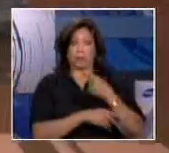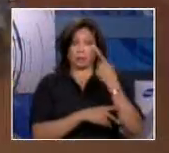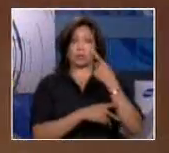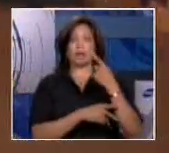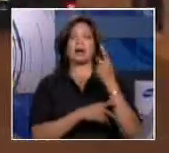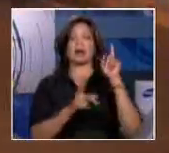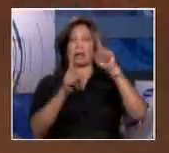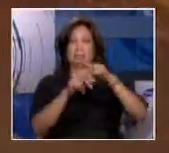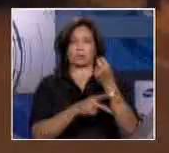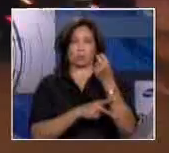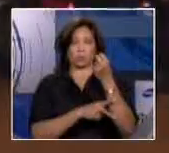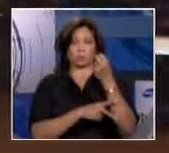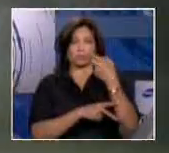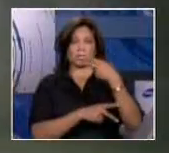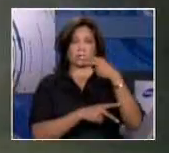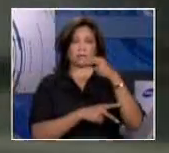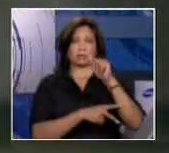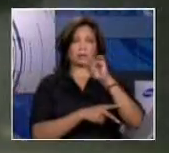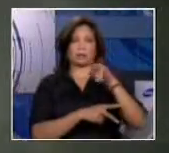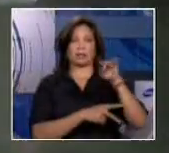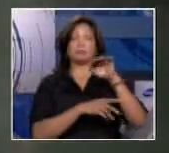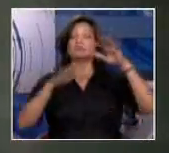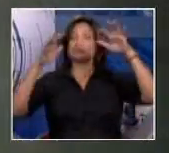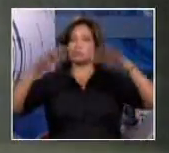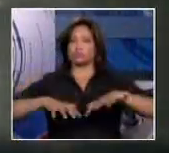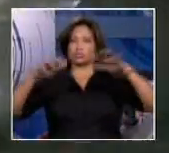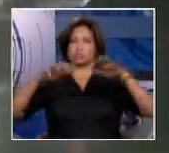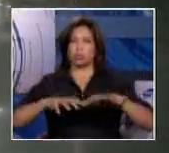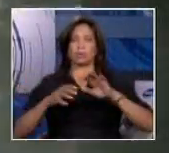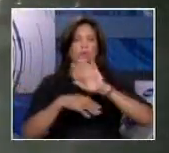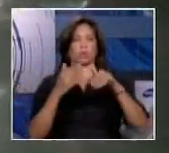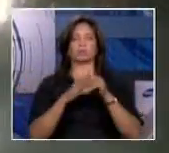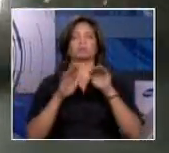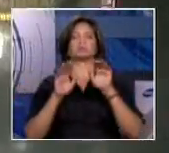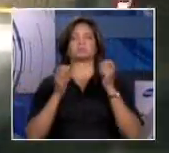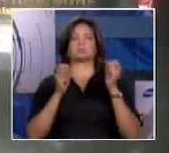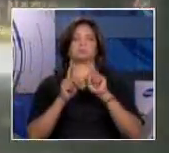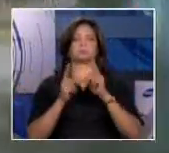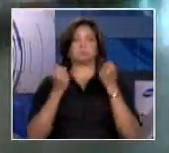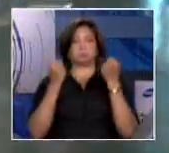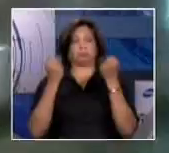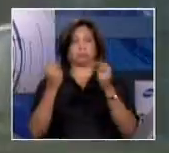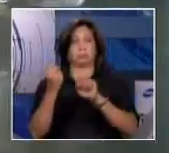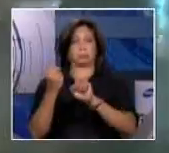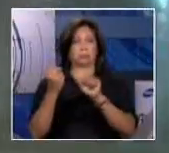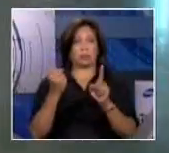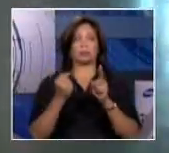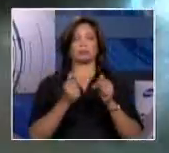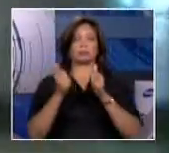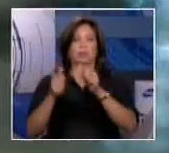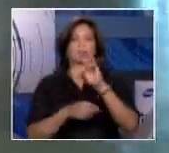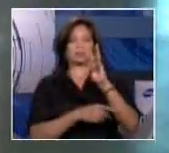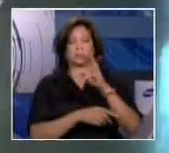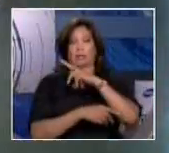al 12 de Piedra Blanca de Jaina, donde por motivo de lluvia reducimos todos la velocidad y posteriormente tomar la autopista 6